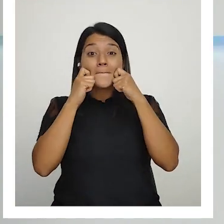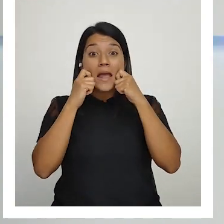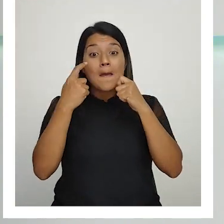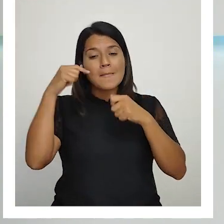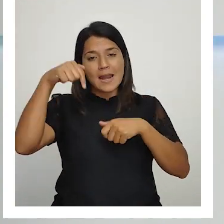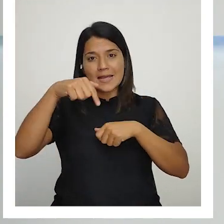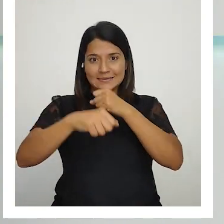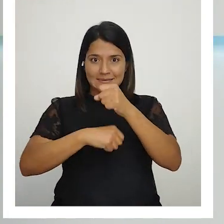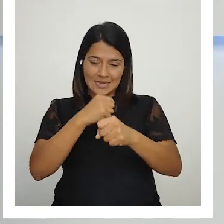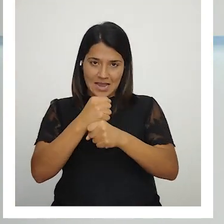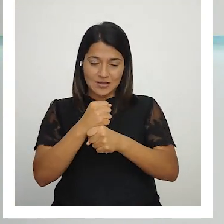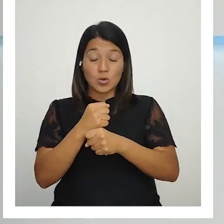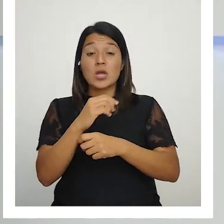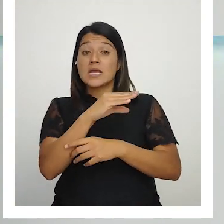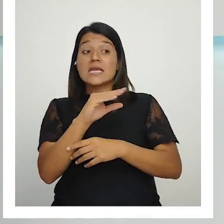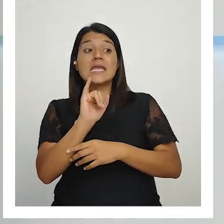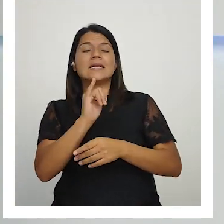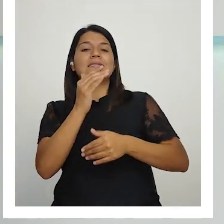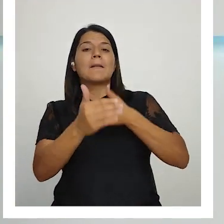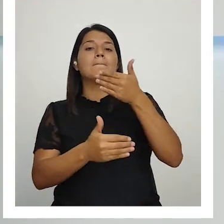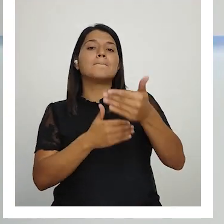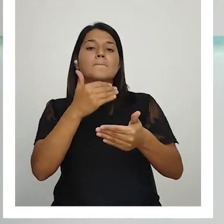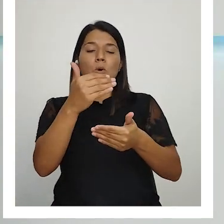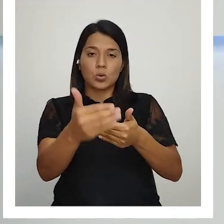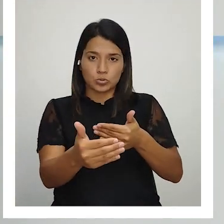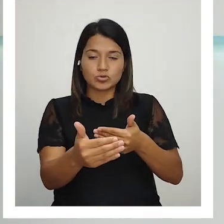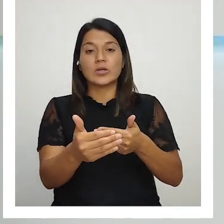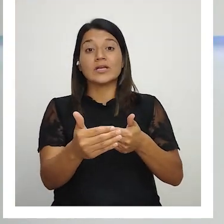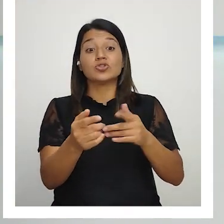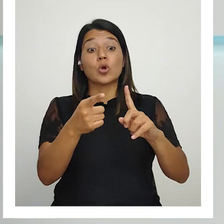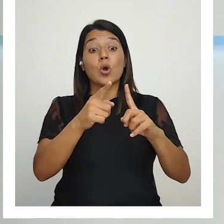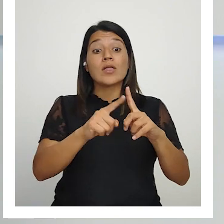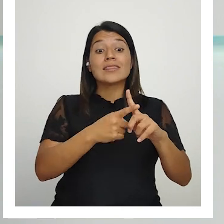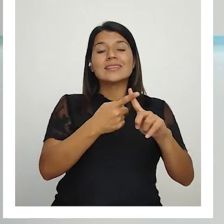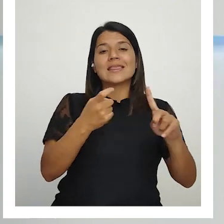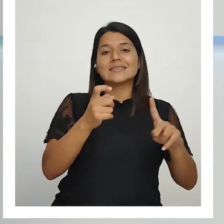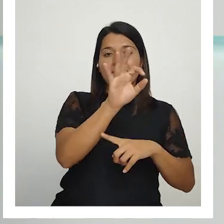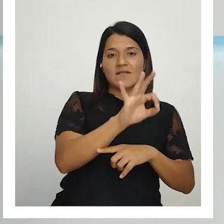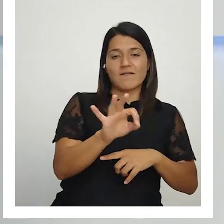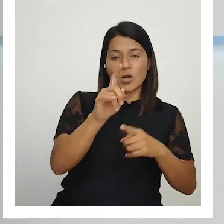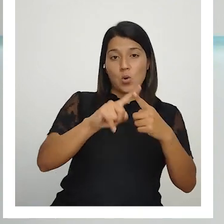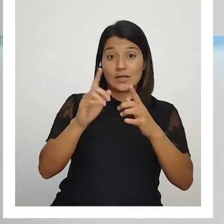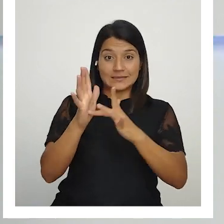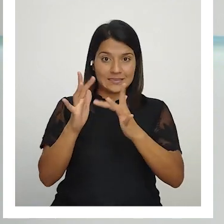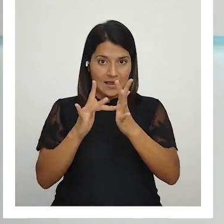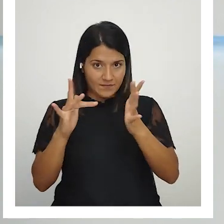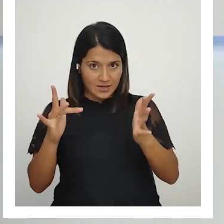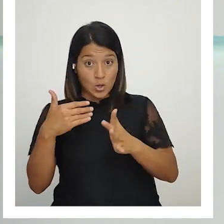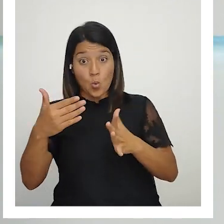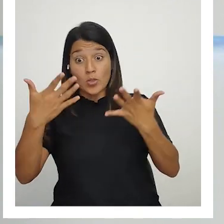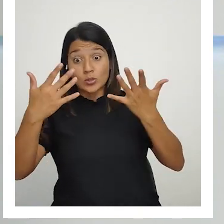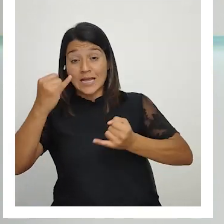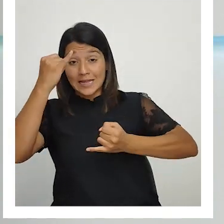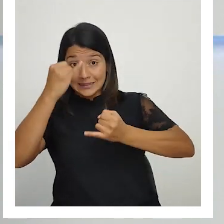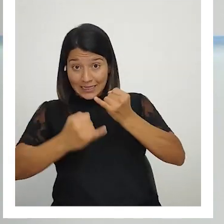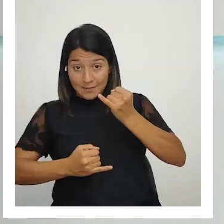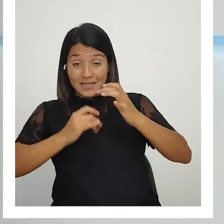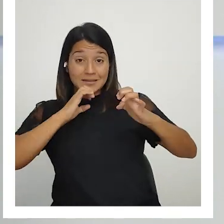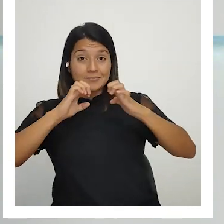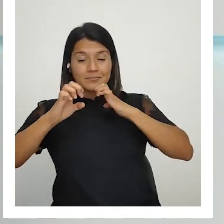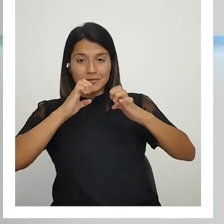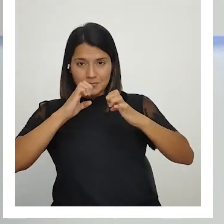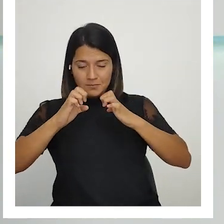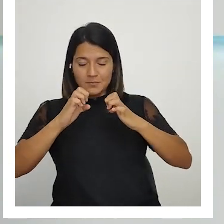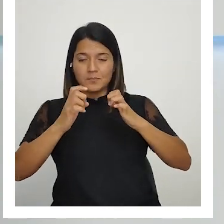este año que viene y ese proceso se conduce de febrero a abril. Una vez terminada la ronda de